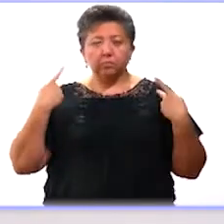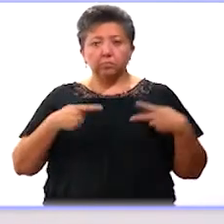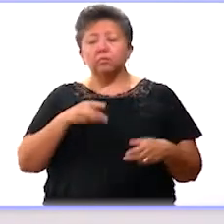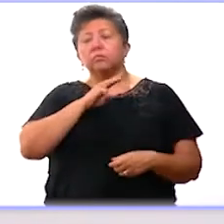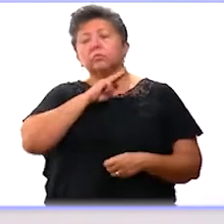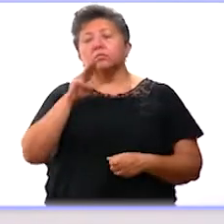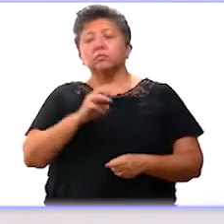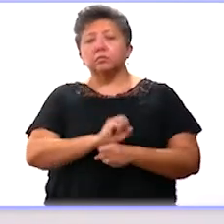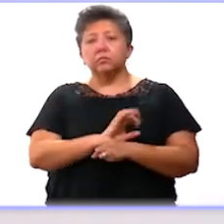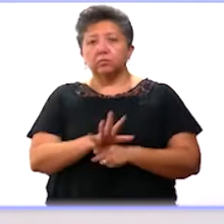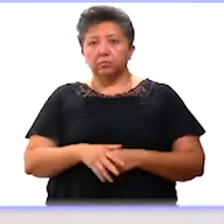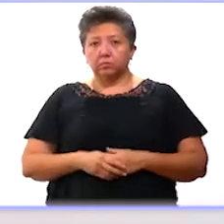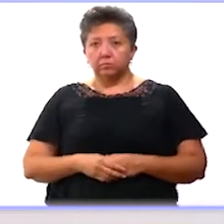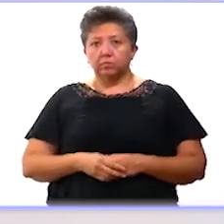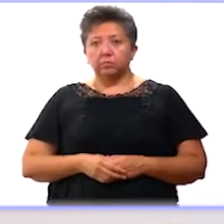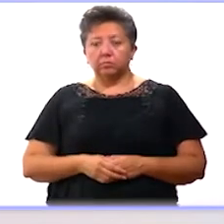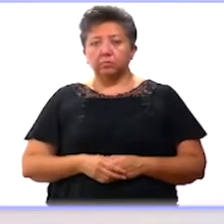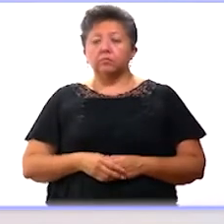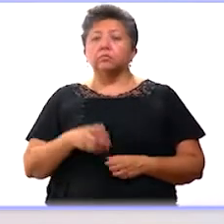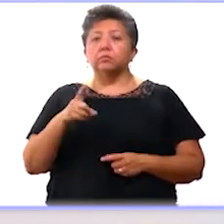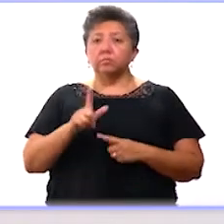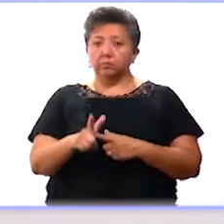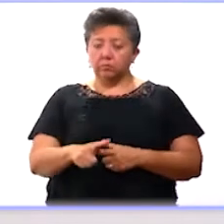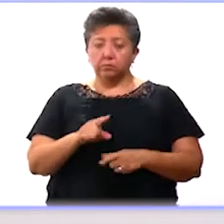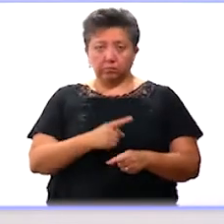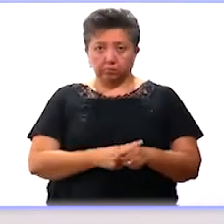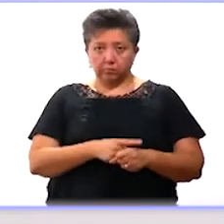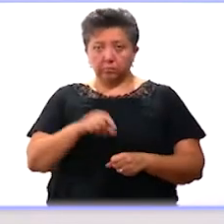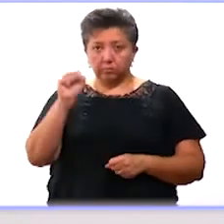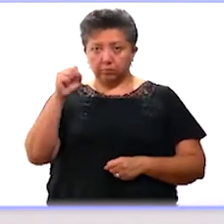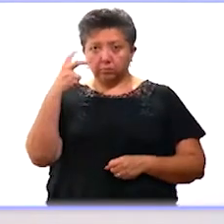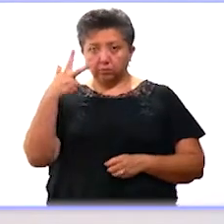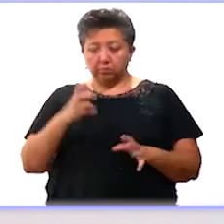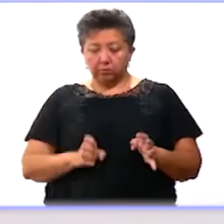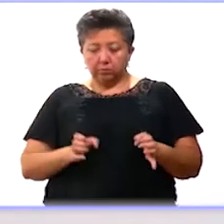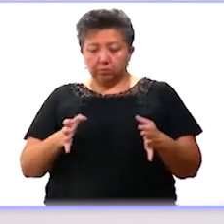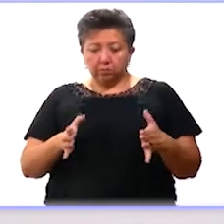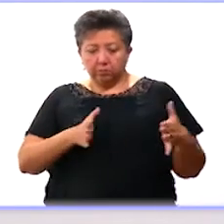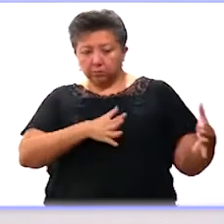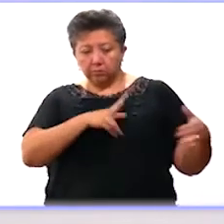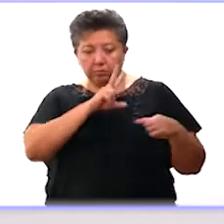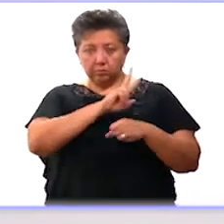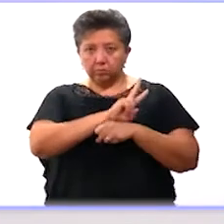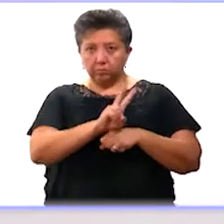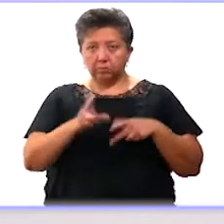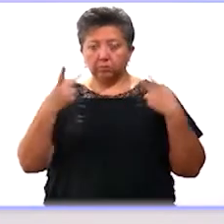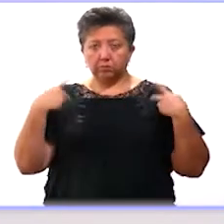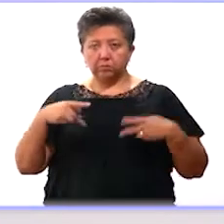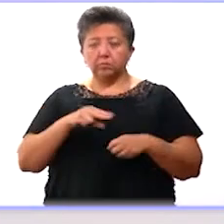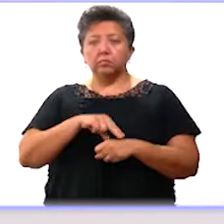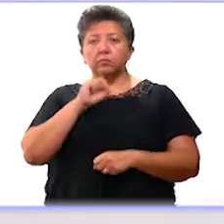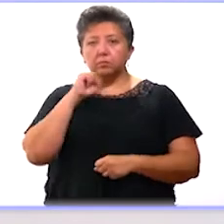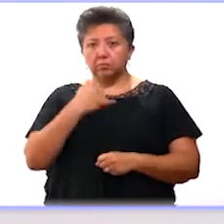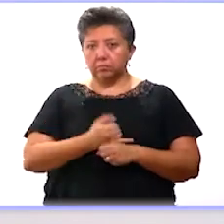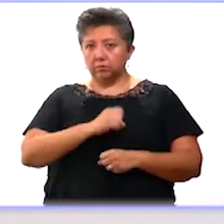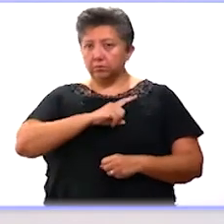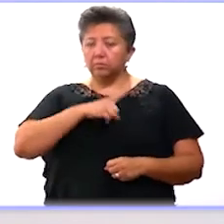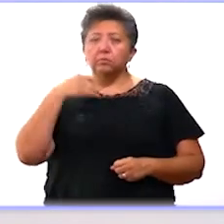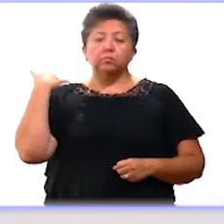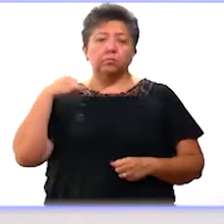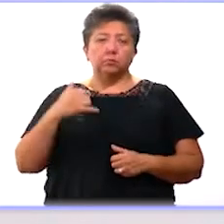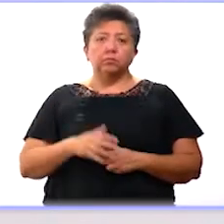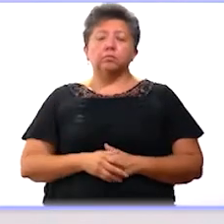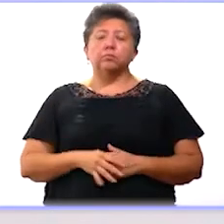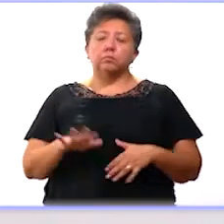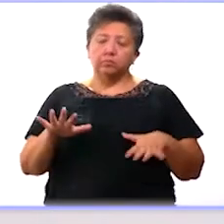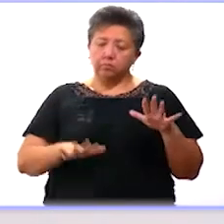personas fallecidas a causa del coronavirus. De los casos activos, 68 están estables, aislados, monitoreados por personal médico de los servicios de salud